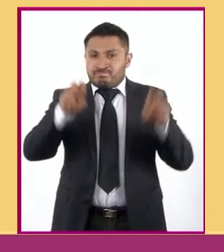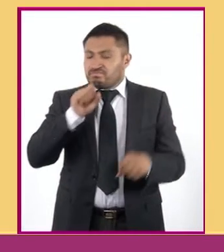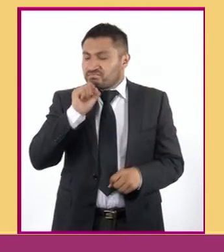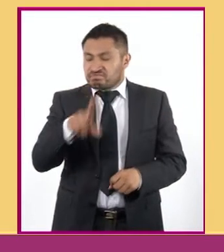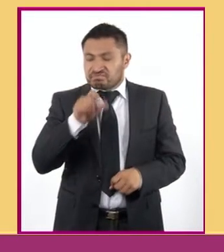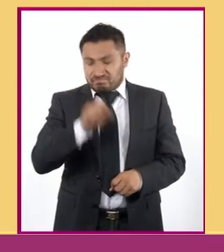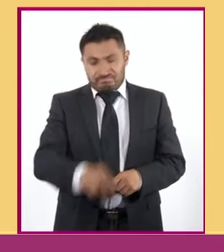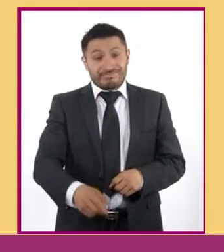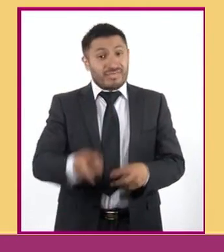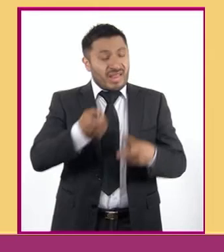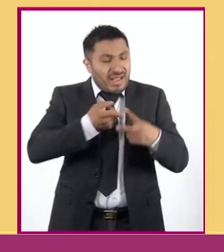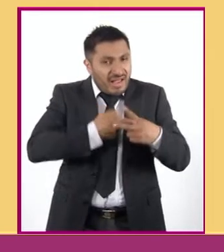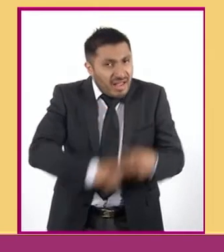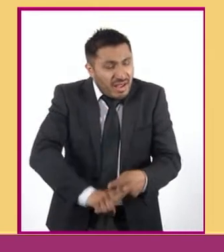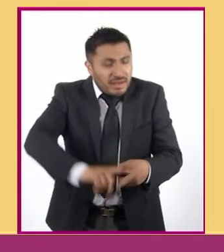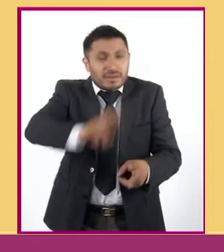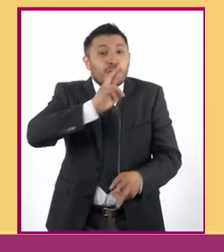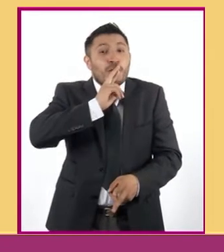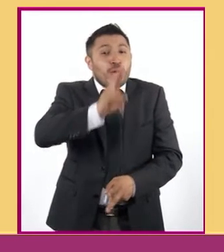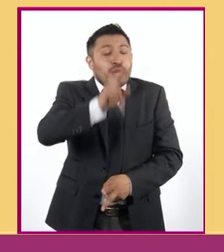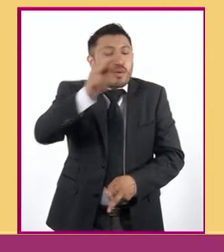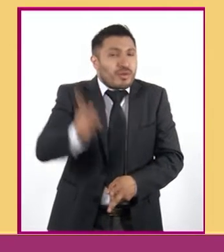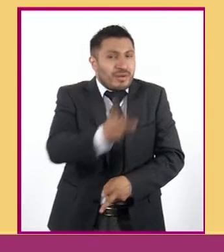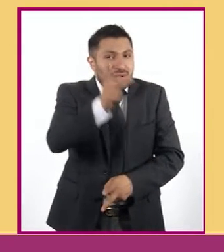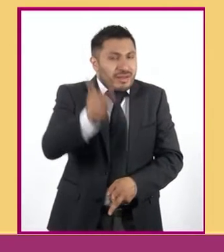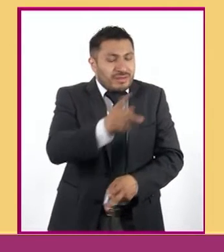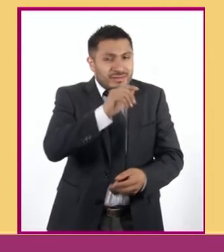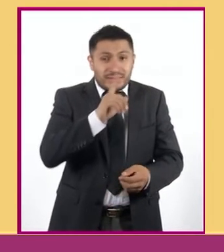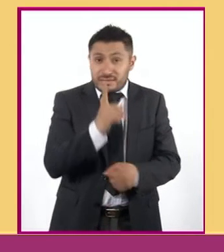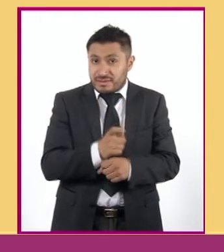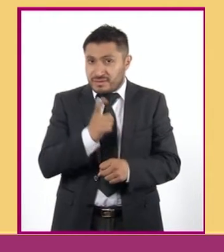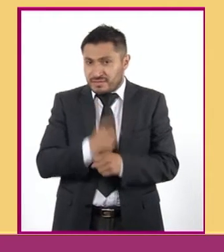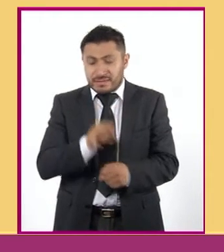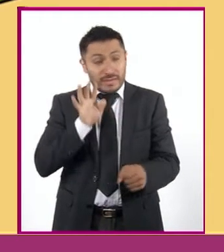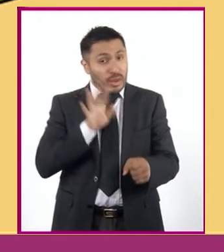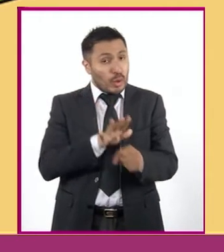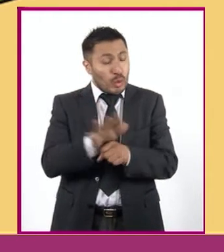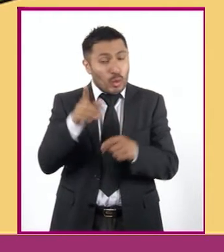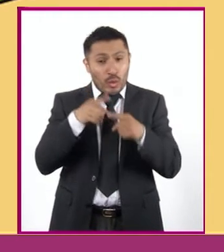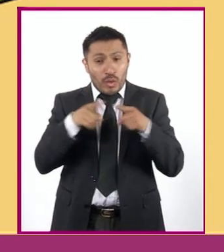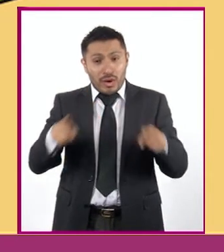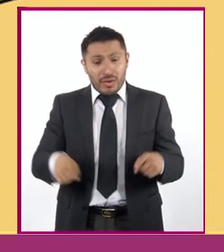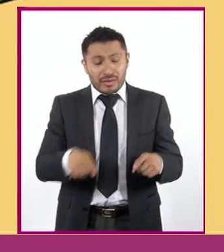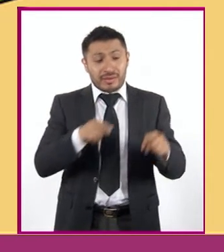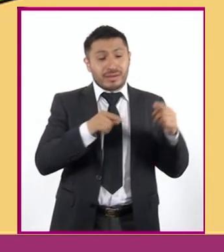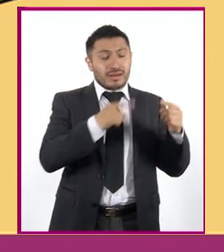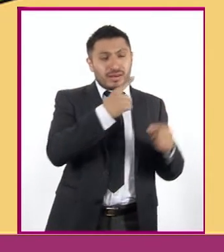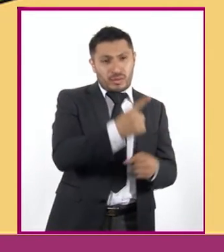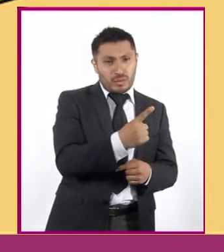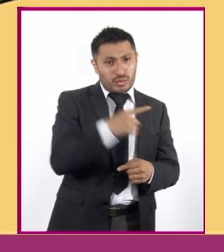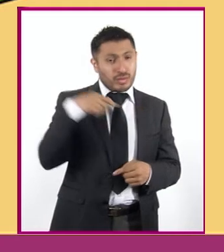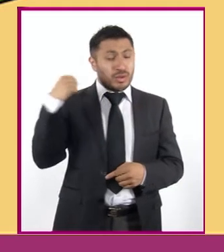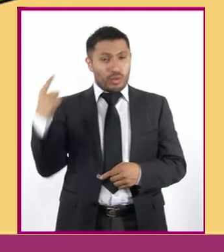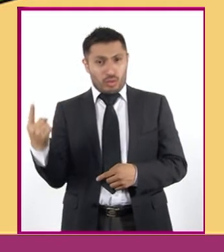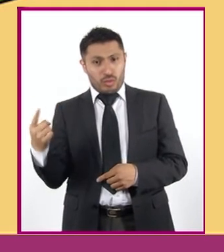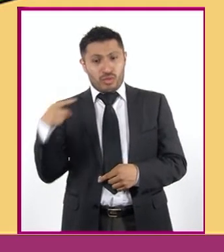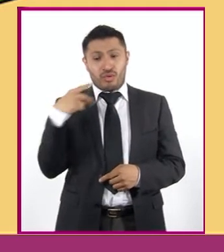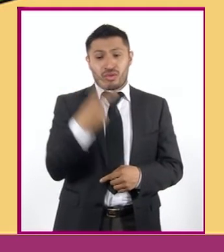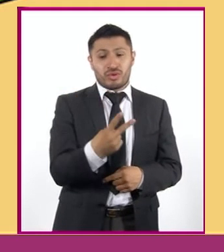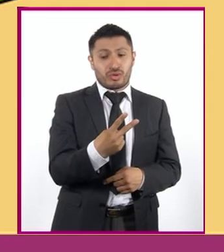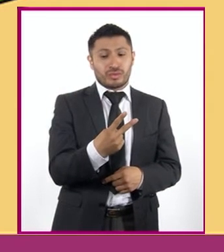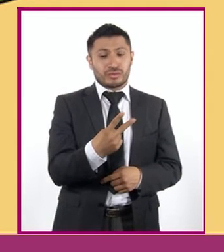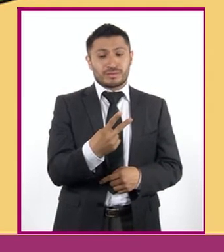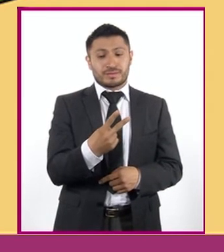Comencemos contestando la pregunta inicial. ¿Cuál es la diferencia entre el cuadrilátero 1 y el